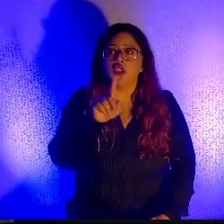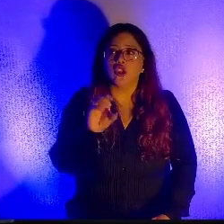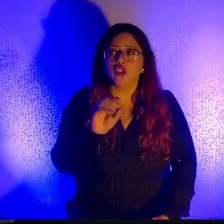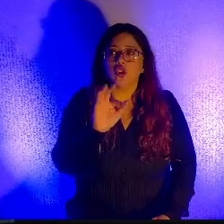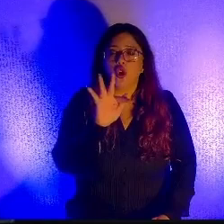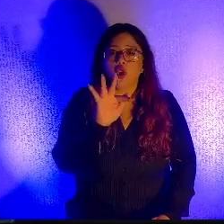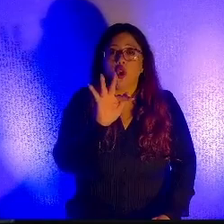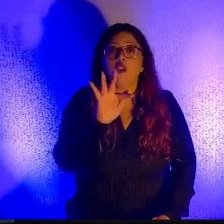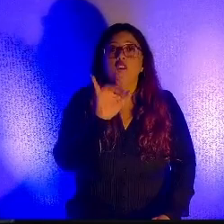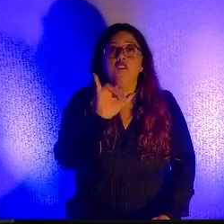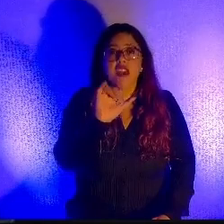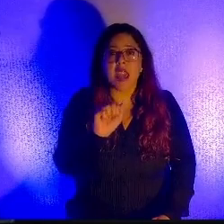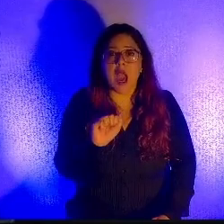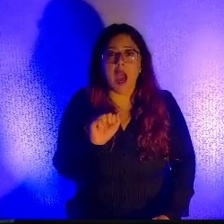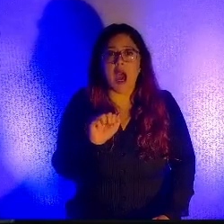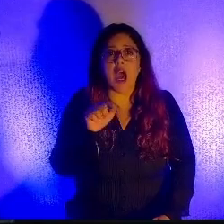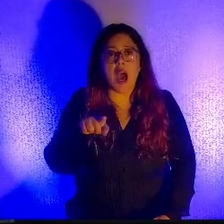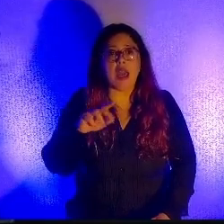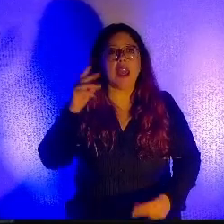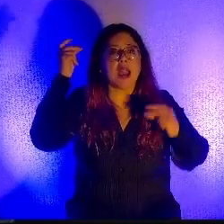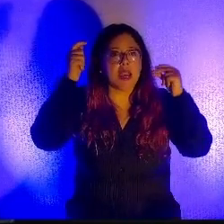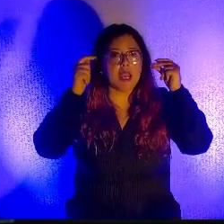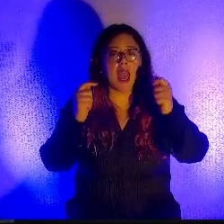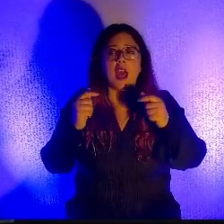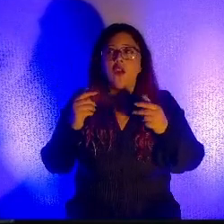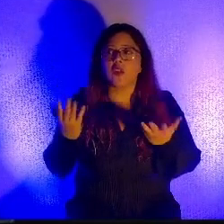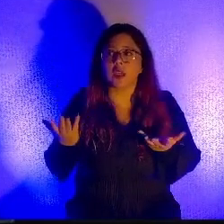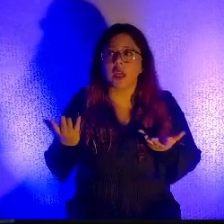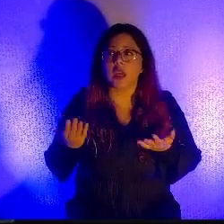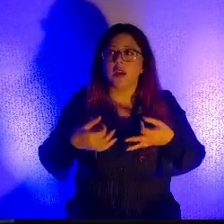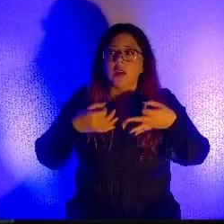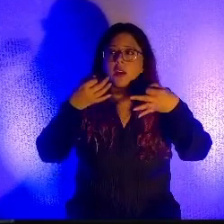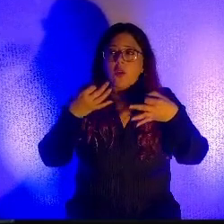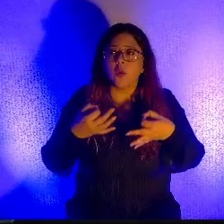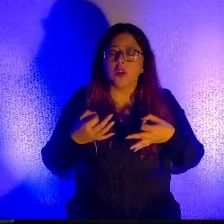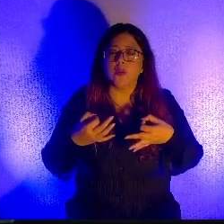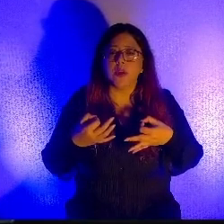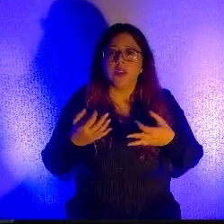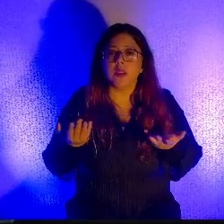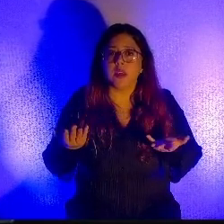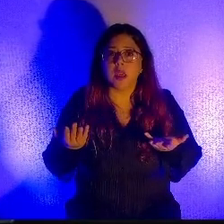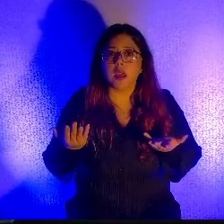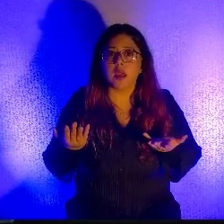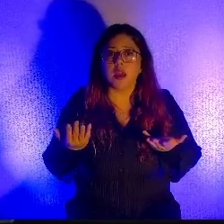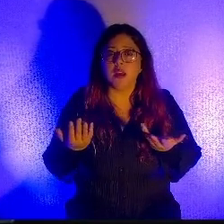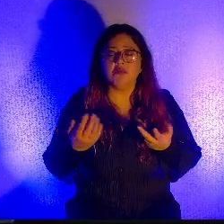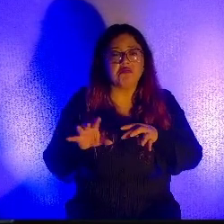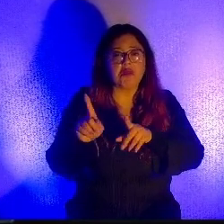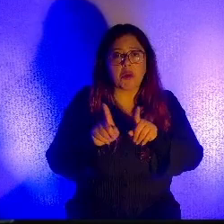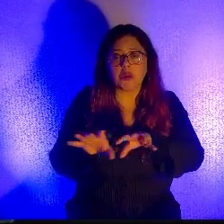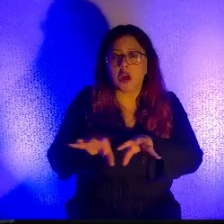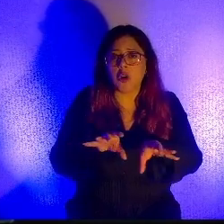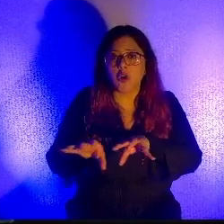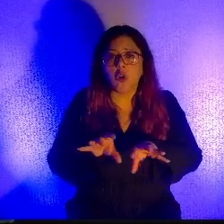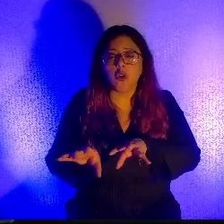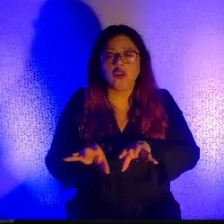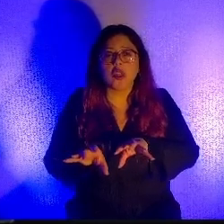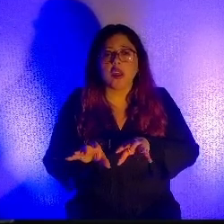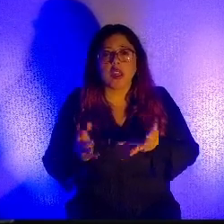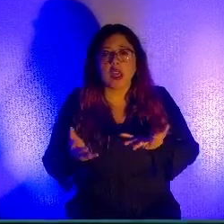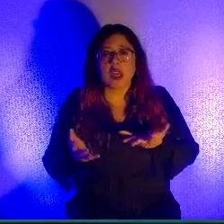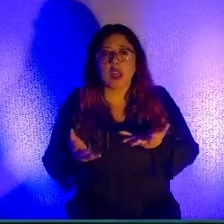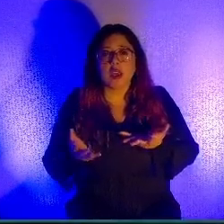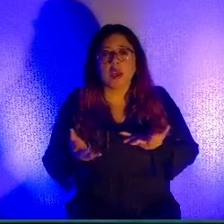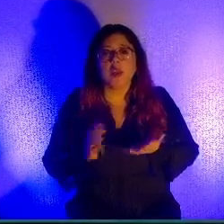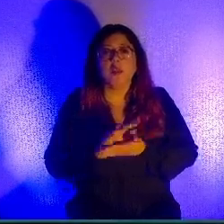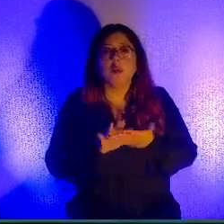que básicamente crearon un copilot para los médicos Entonces si tú Vas hoy a un hospital